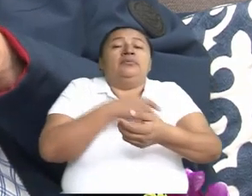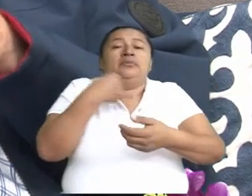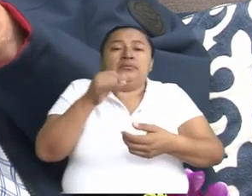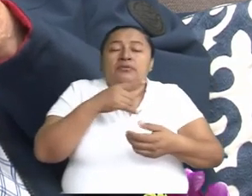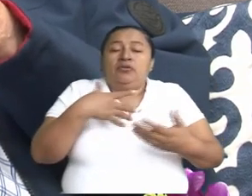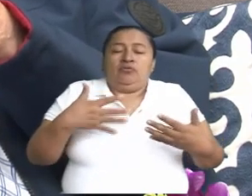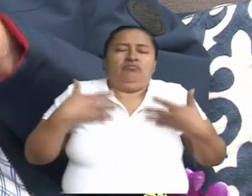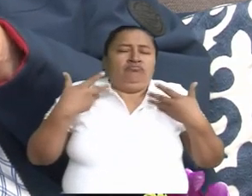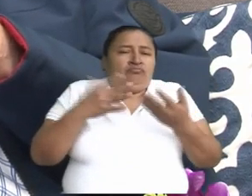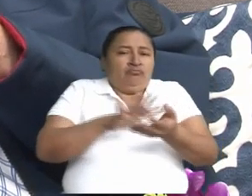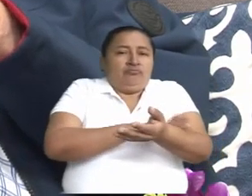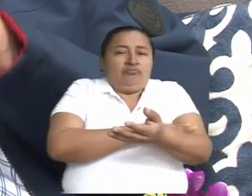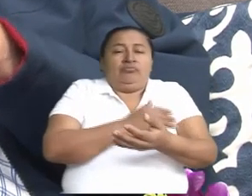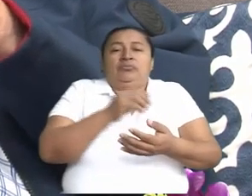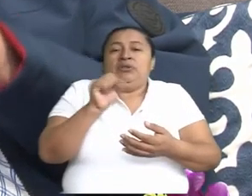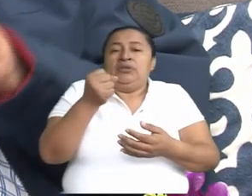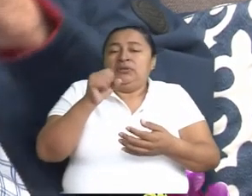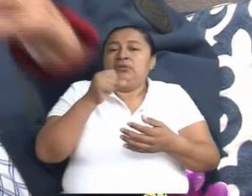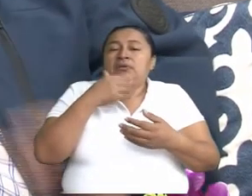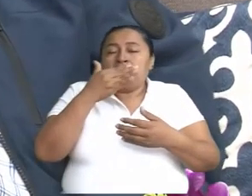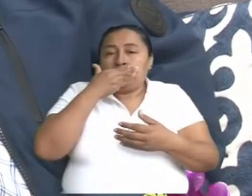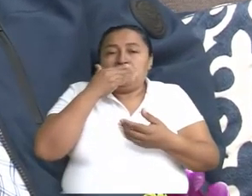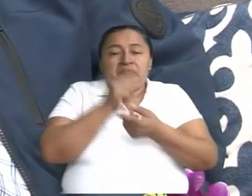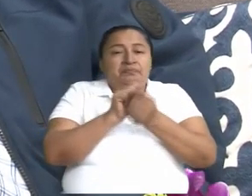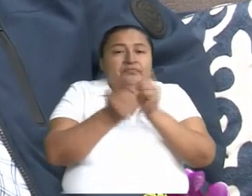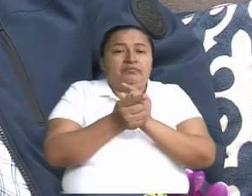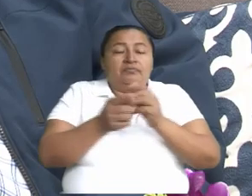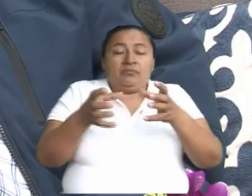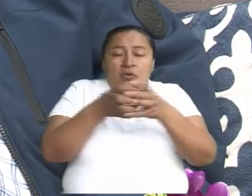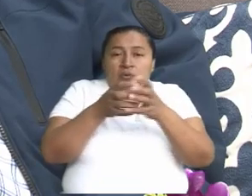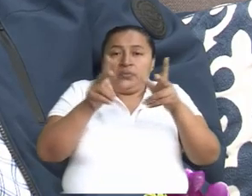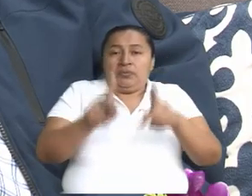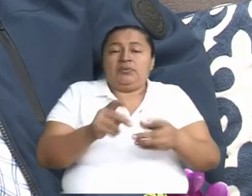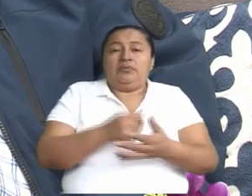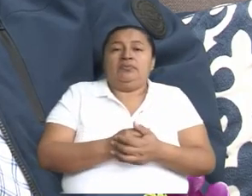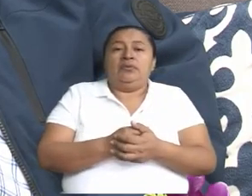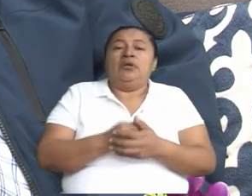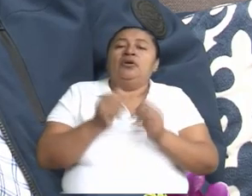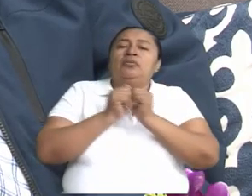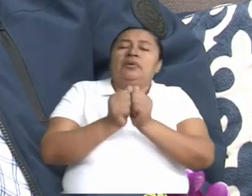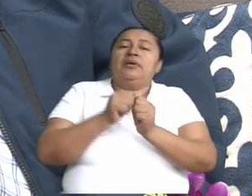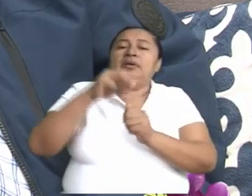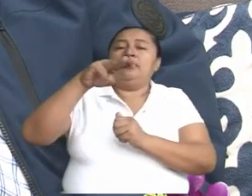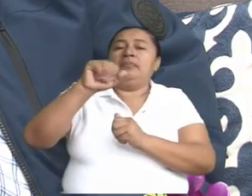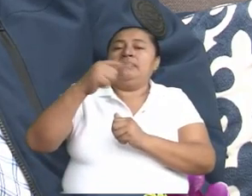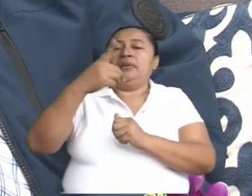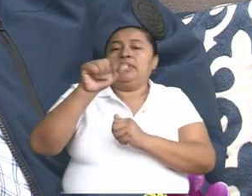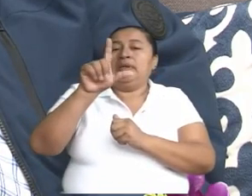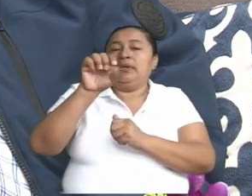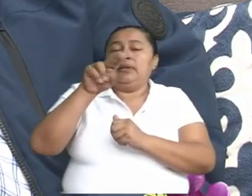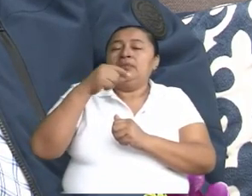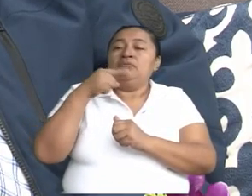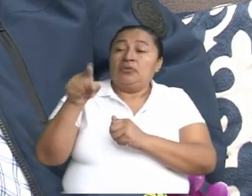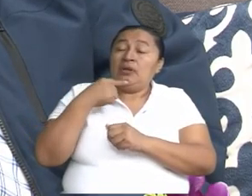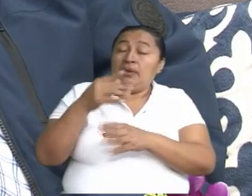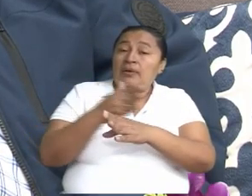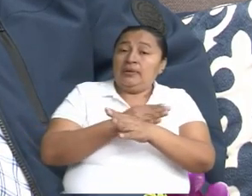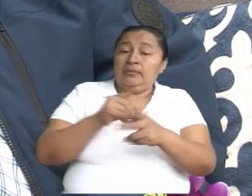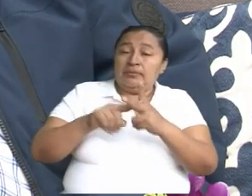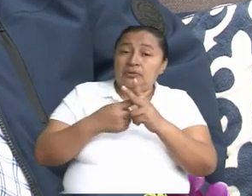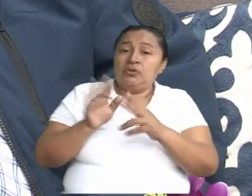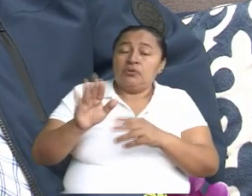calor revolucionario de las masas nicaragüenses. Compañera Magdalena, pues en principio usted lo decía muy bien al inicio